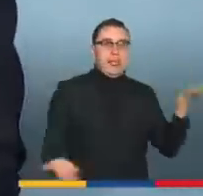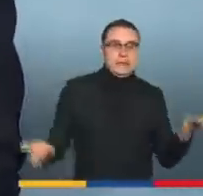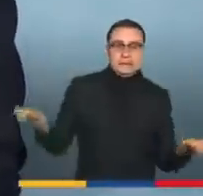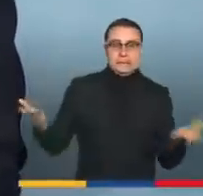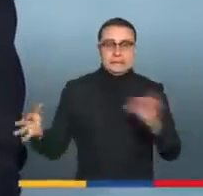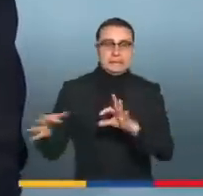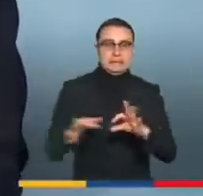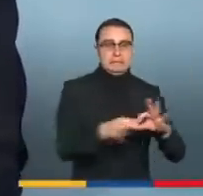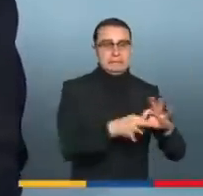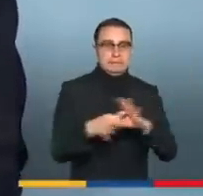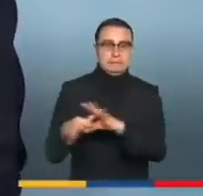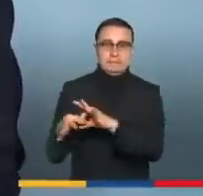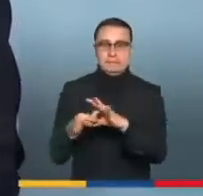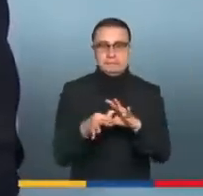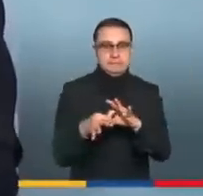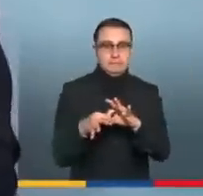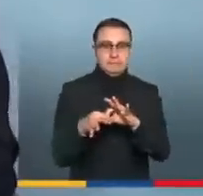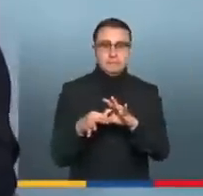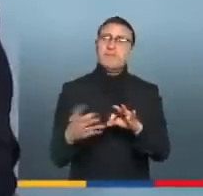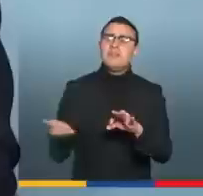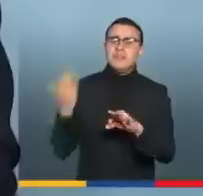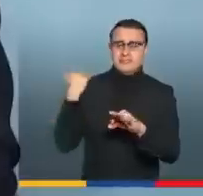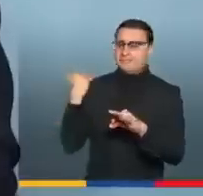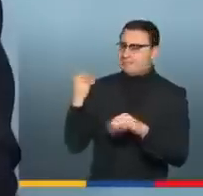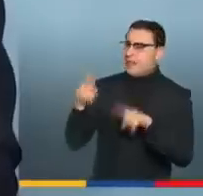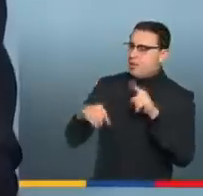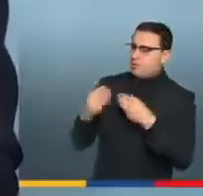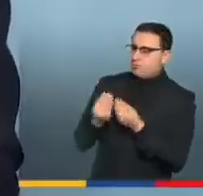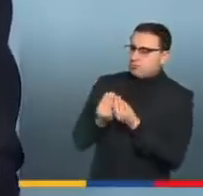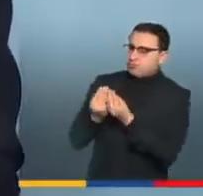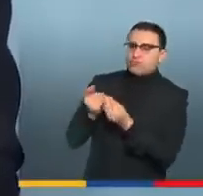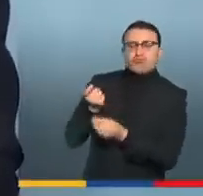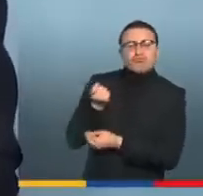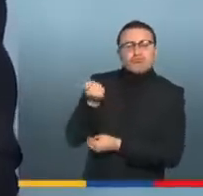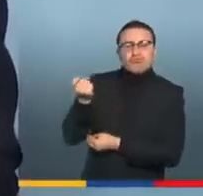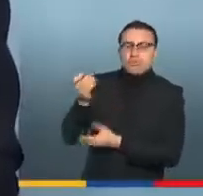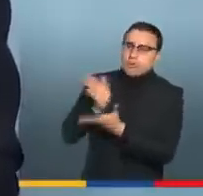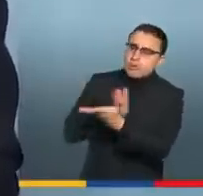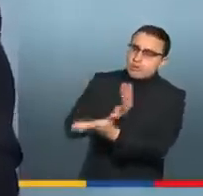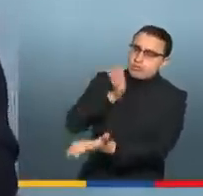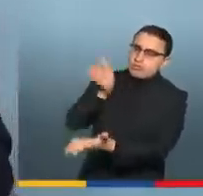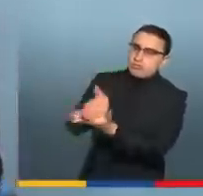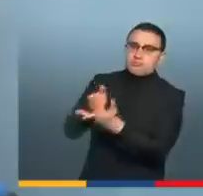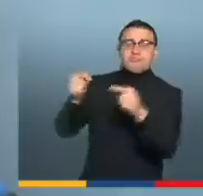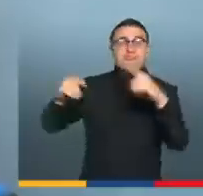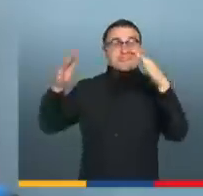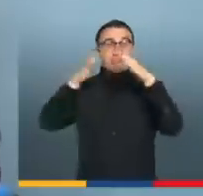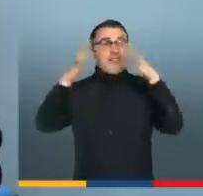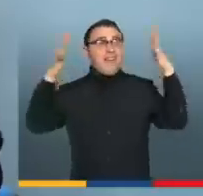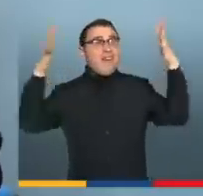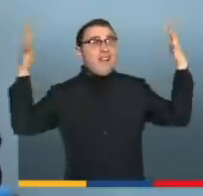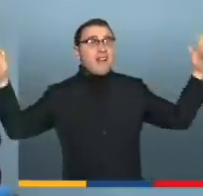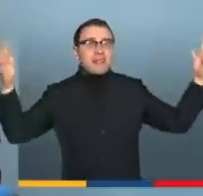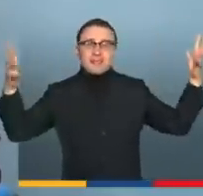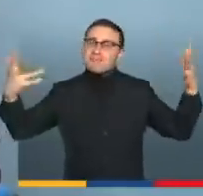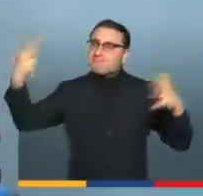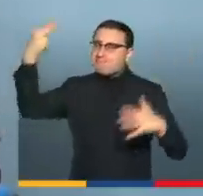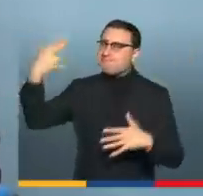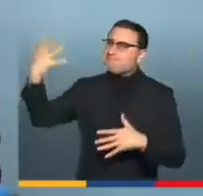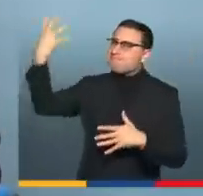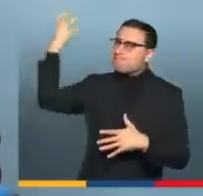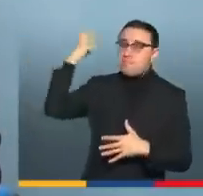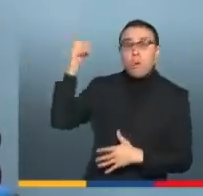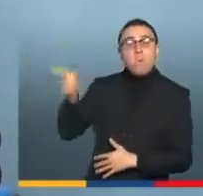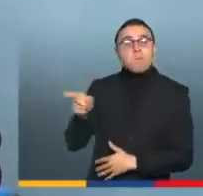visitamos la pieza aquí contigua, de esta casa histórica.